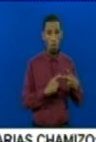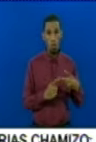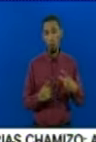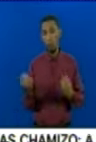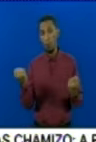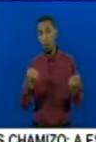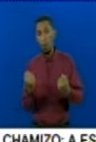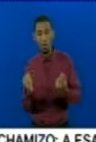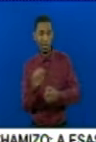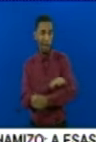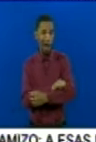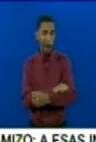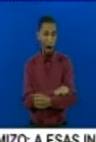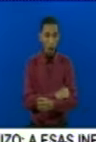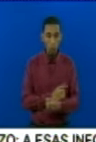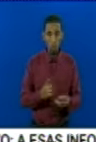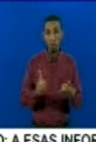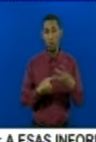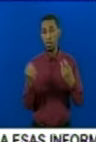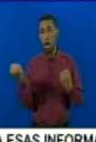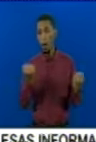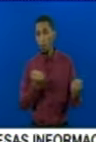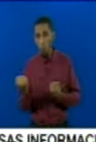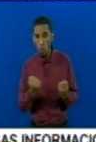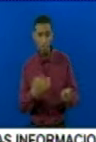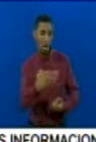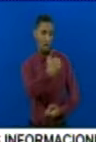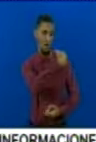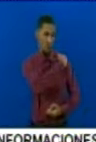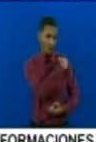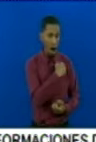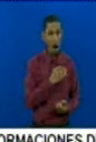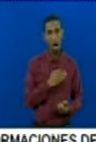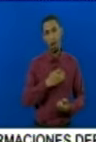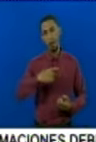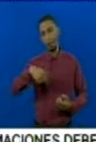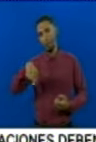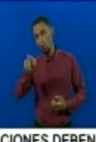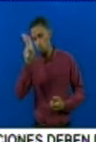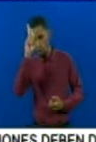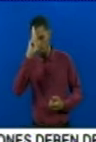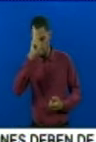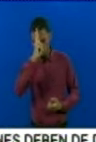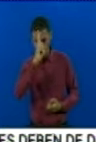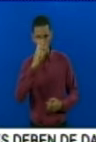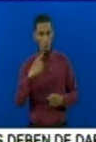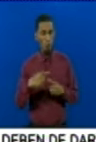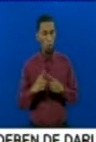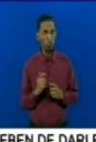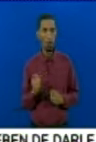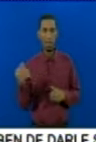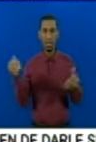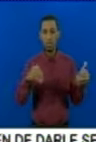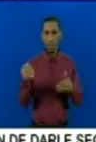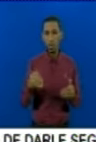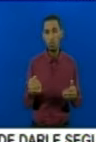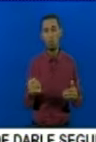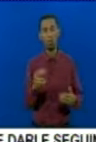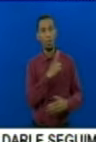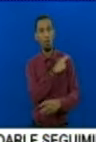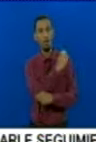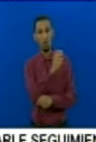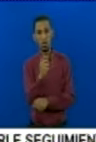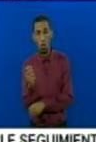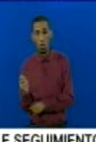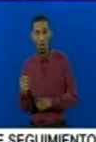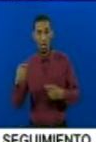o transporte de las instituciones armadas, de la FARC, del MININ. Estamos hablando de la participación de profesores de educación física,